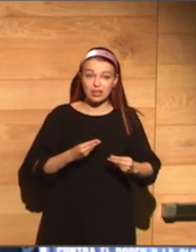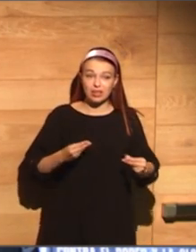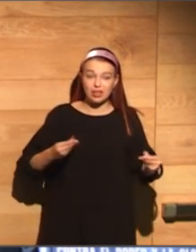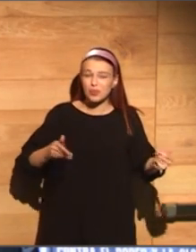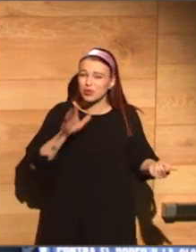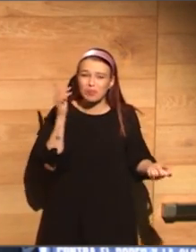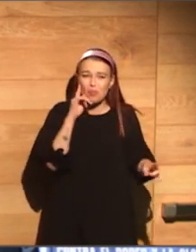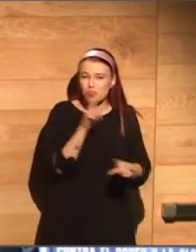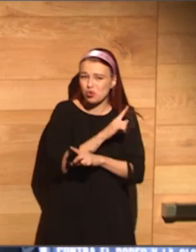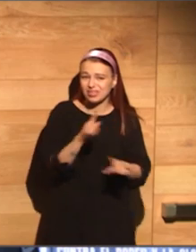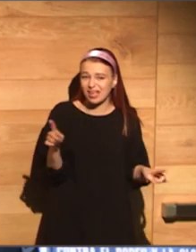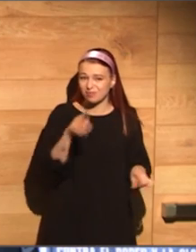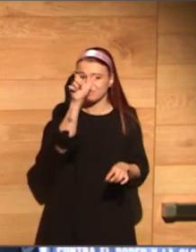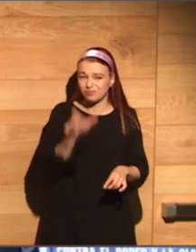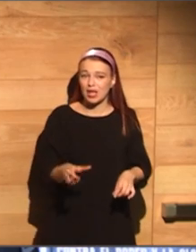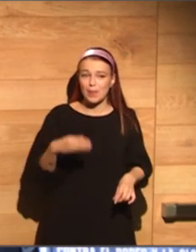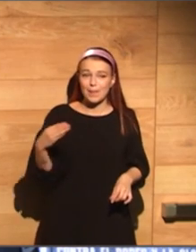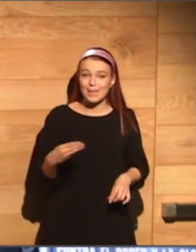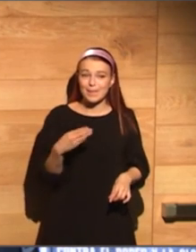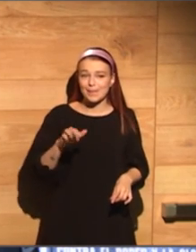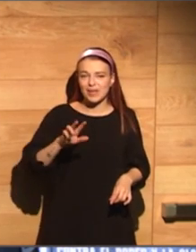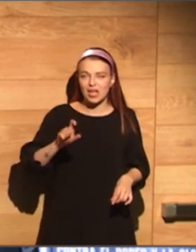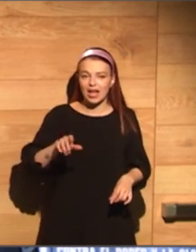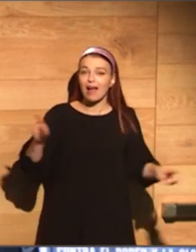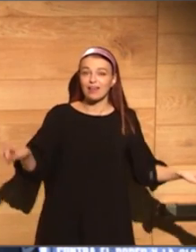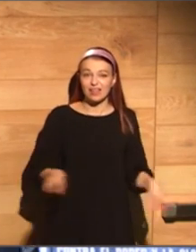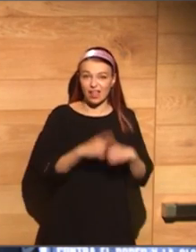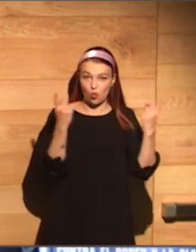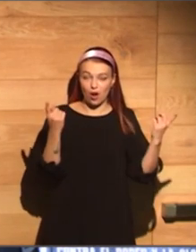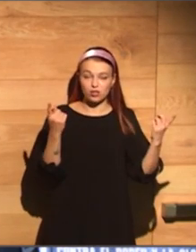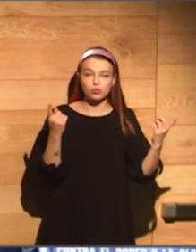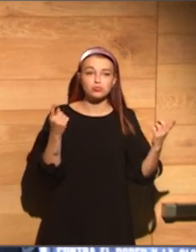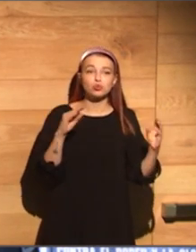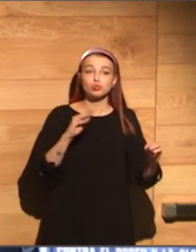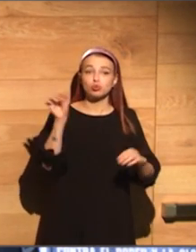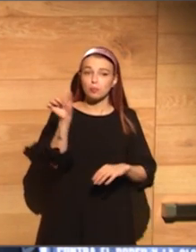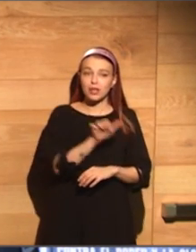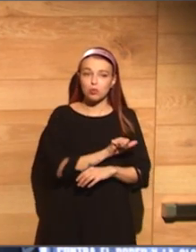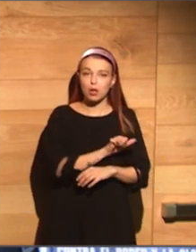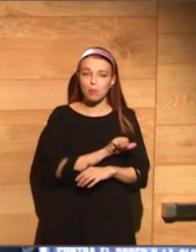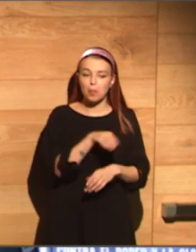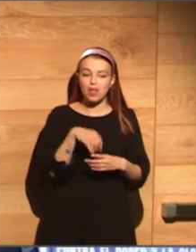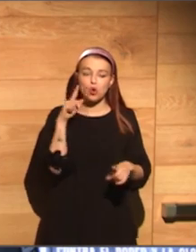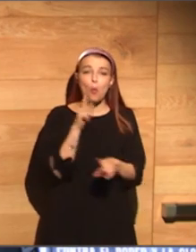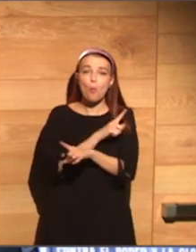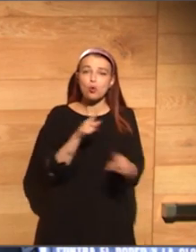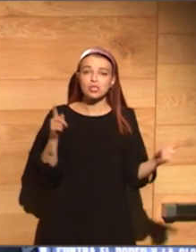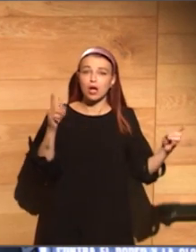entiende, ni le importa, ni le preocupa, y de hecho sus películas, por lo tanto, se defienden muy, muy bien sin ella.